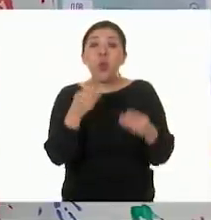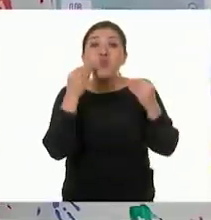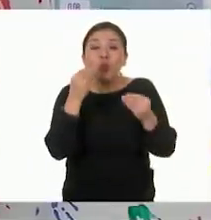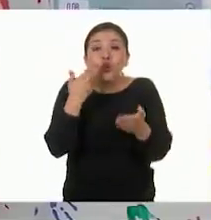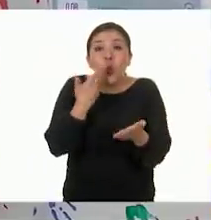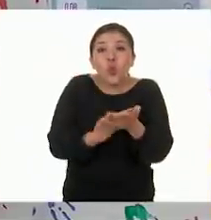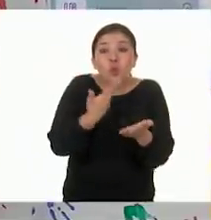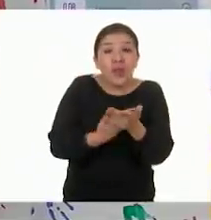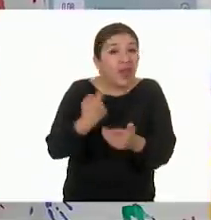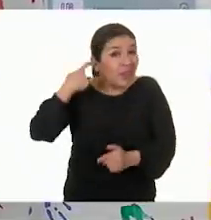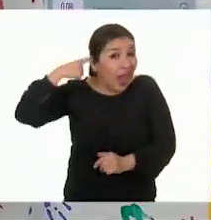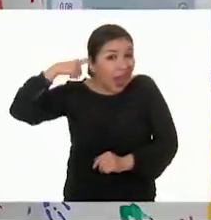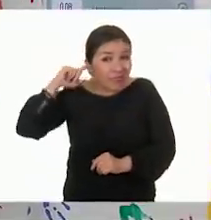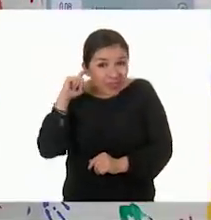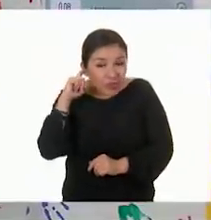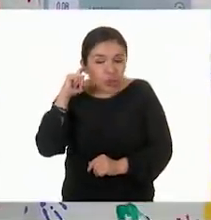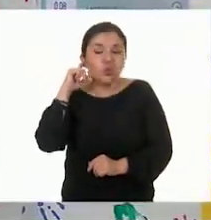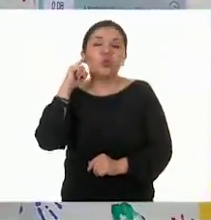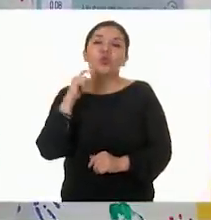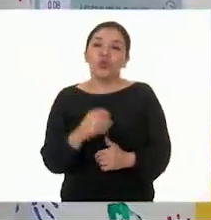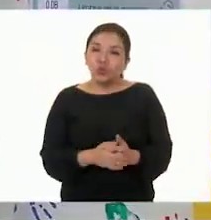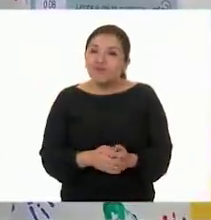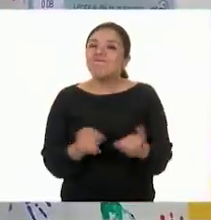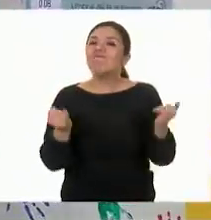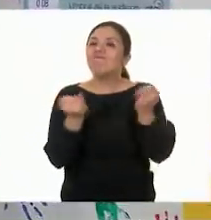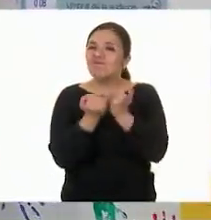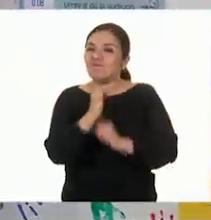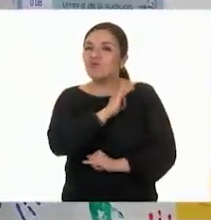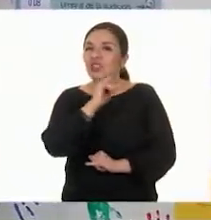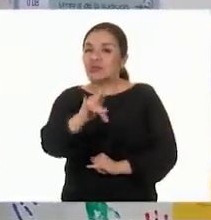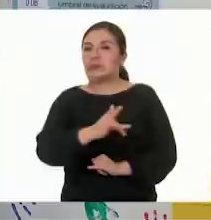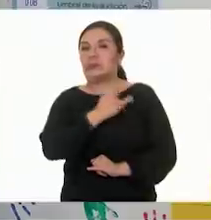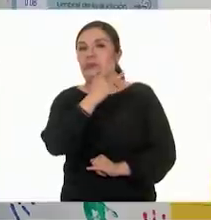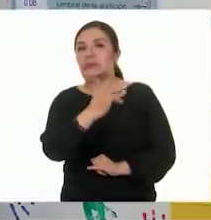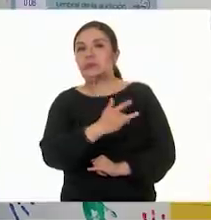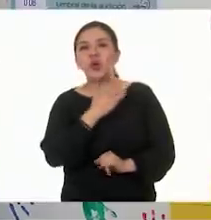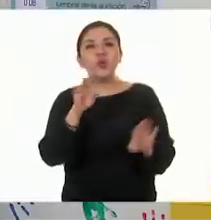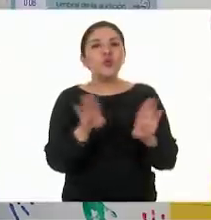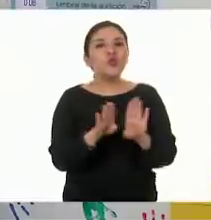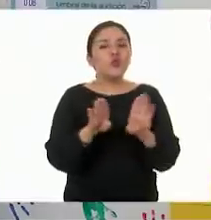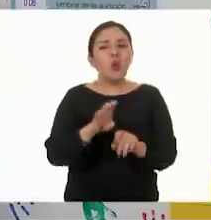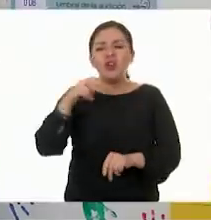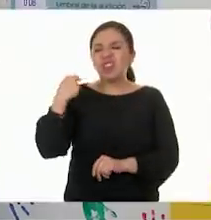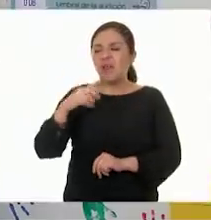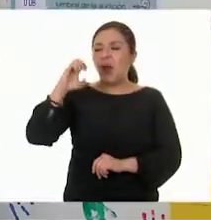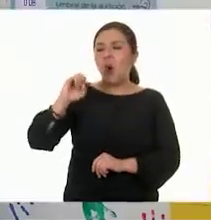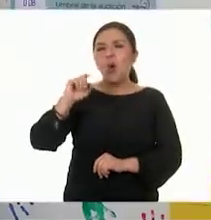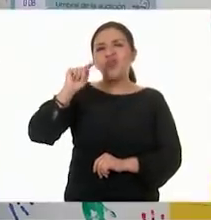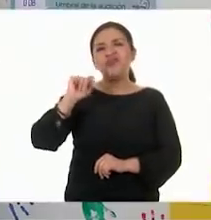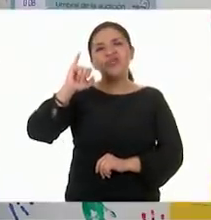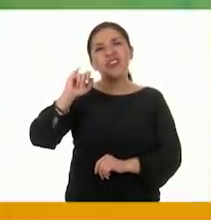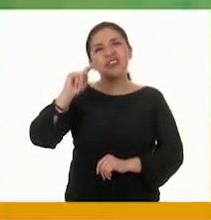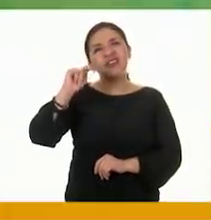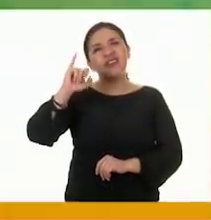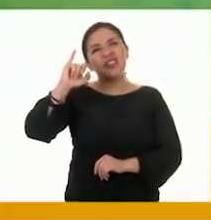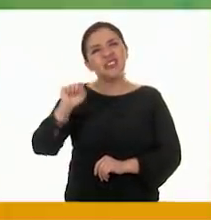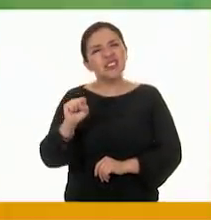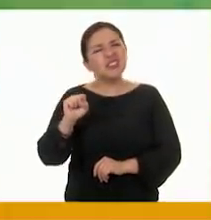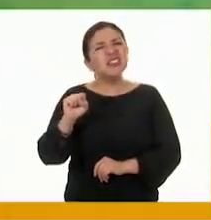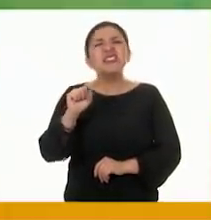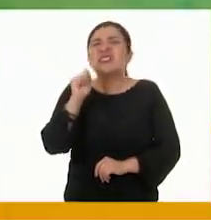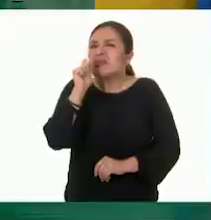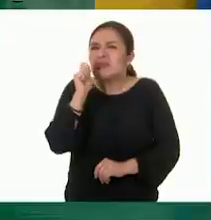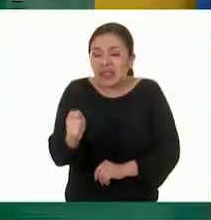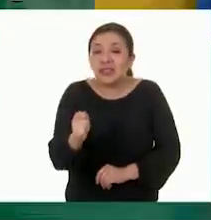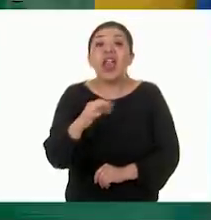humedad dentro de nuestros oídos puede provocar síntomas de una otitis. ¿Otitis? Otitis, que es